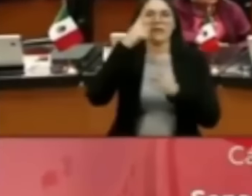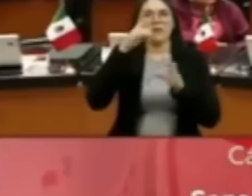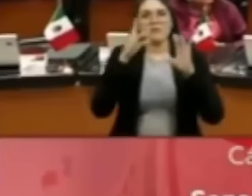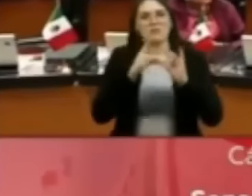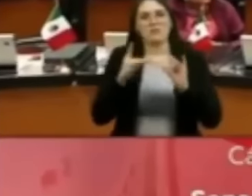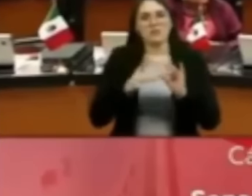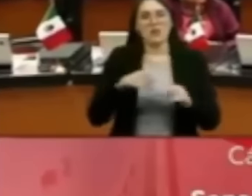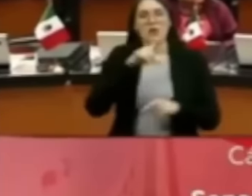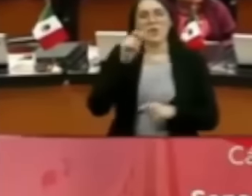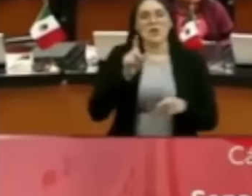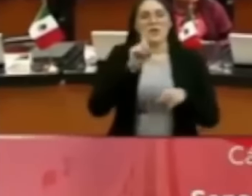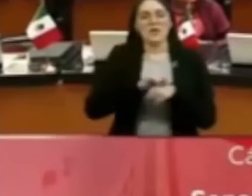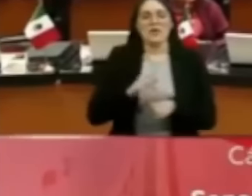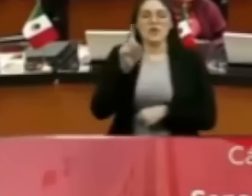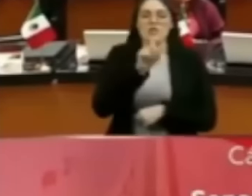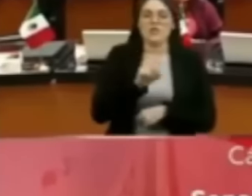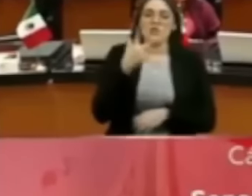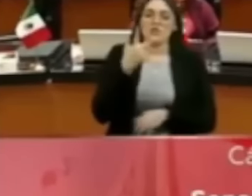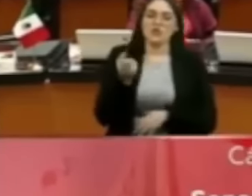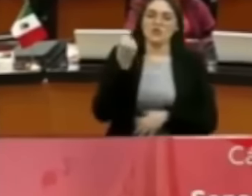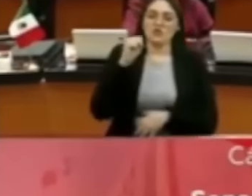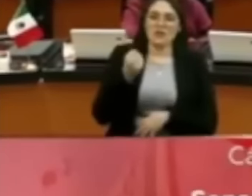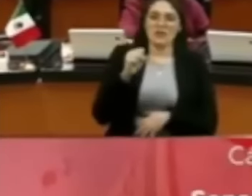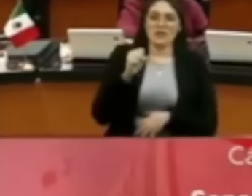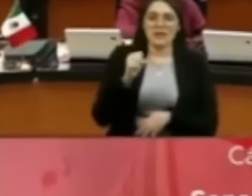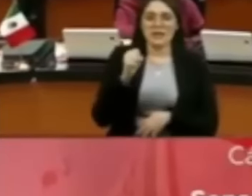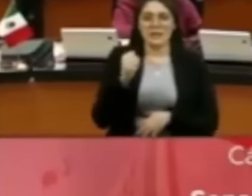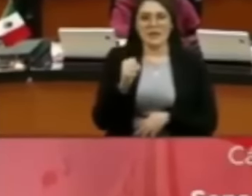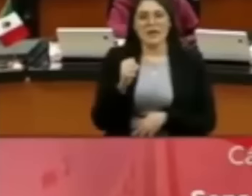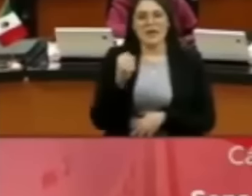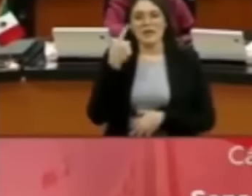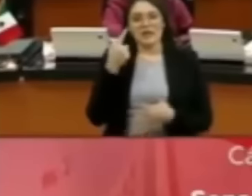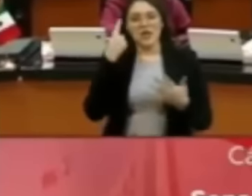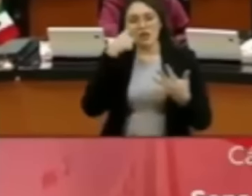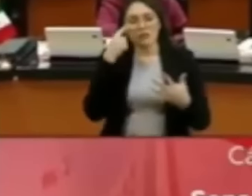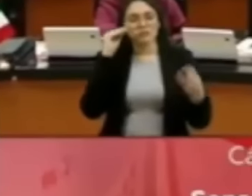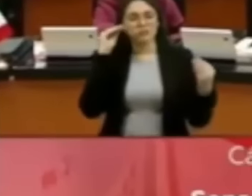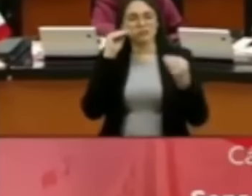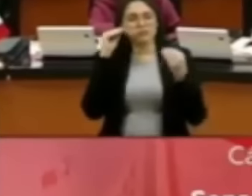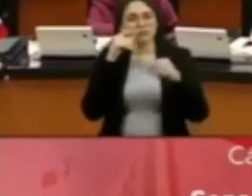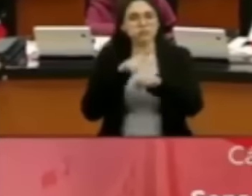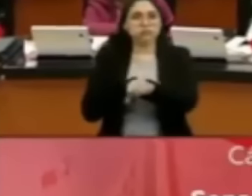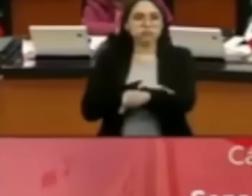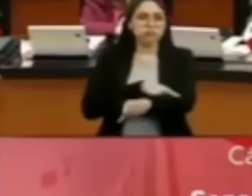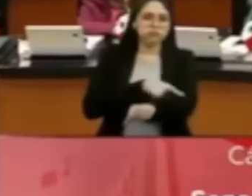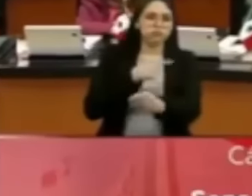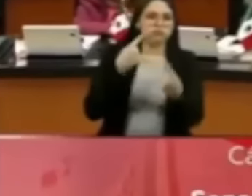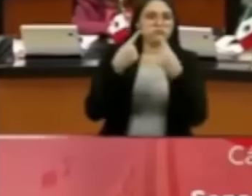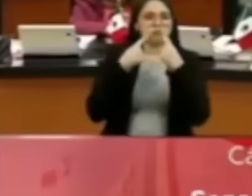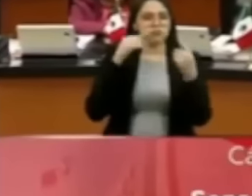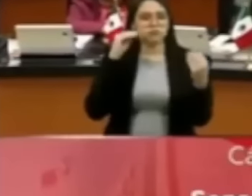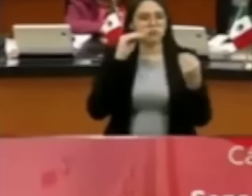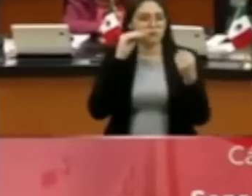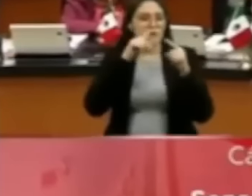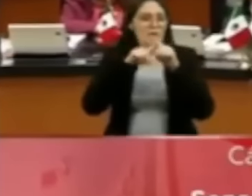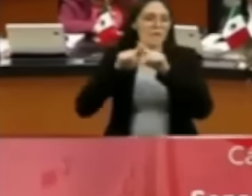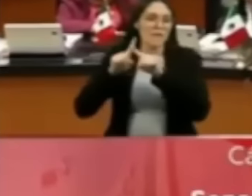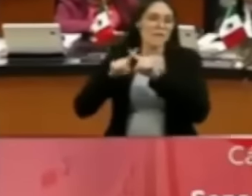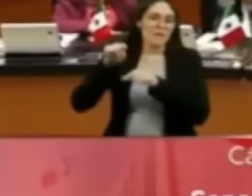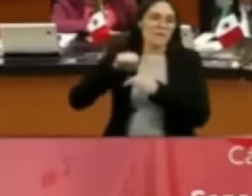domingo 8 de septiembre, después de 7 horas intensas, duras, ásperas de debate al interior de